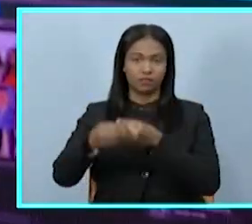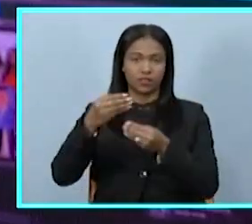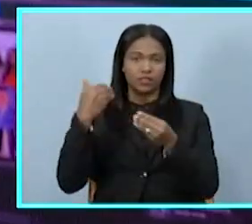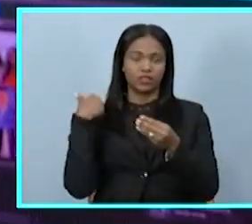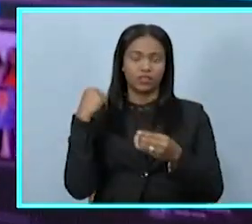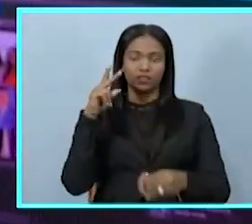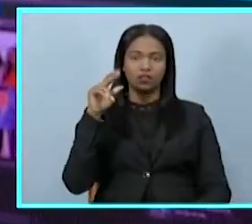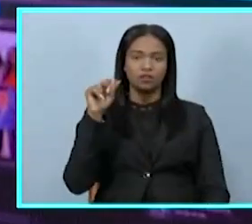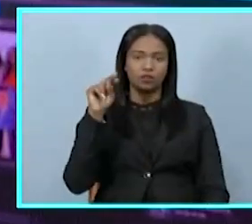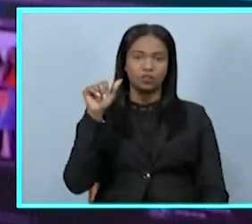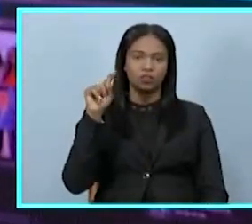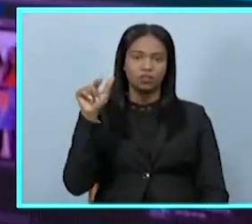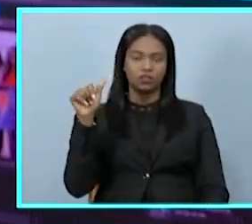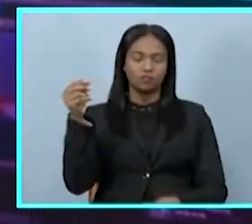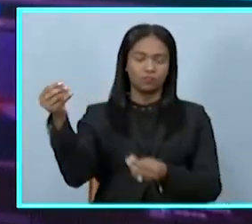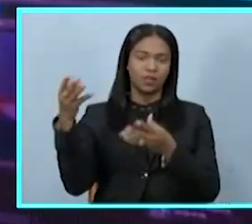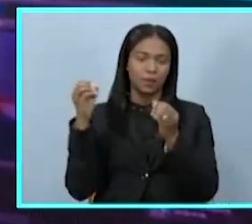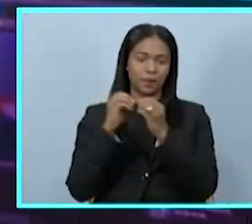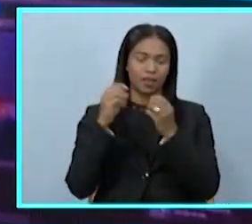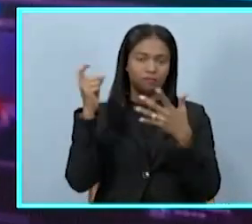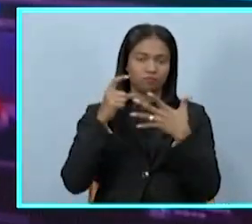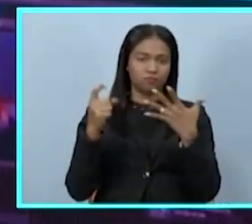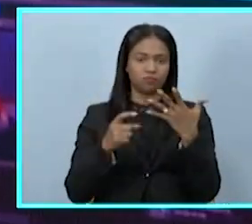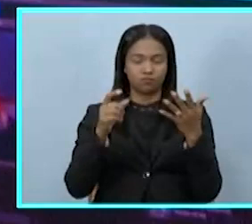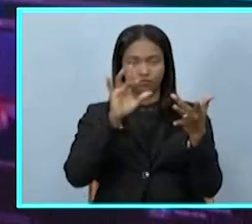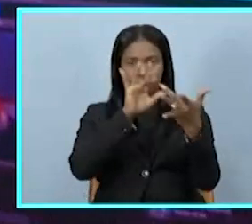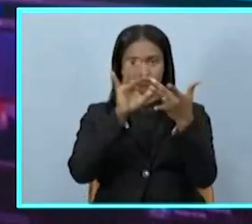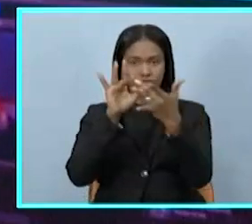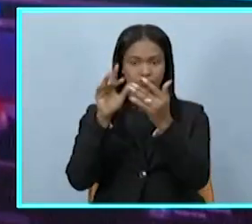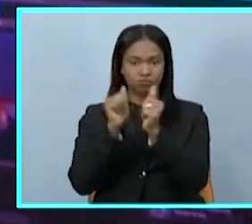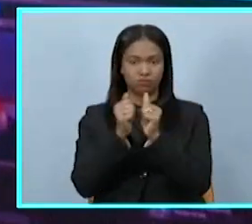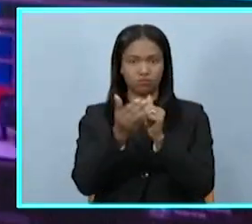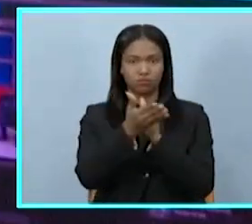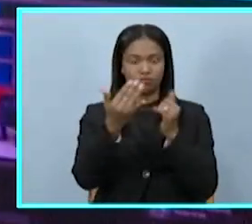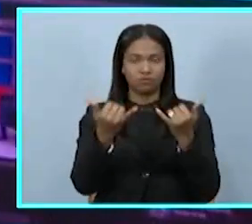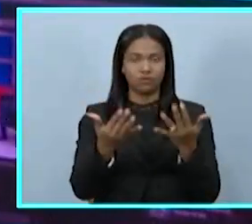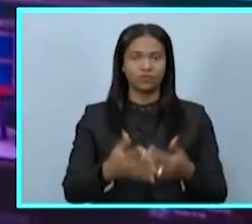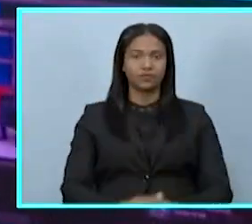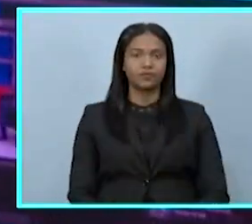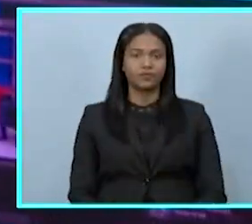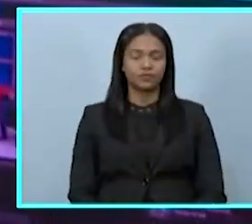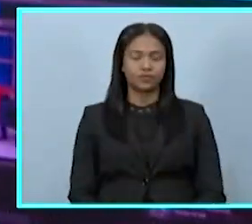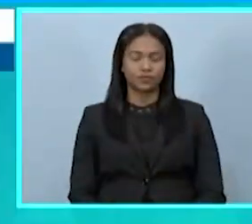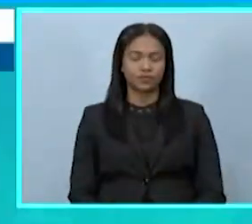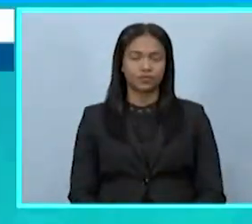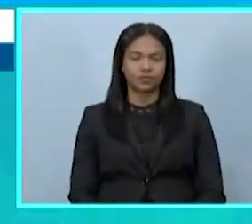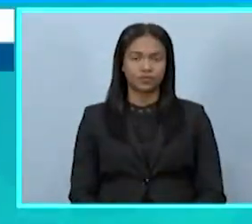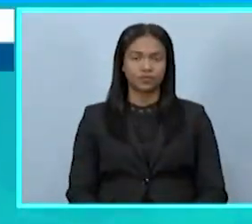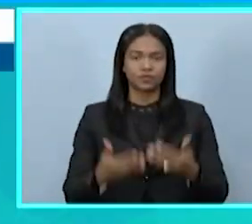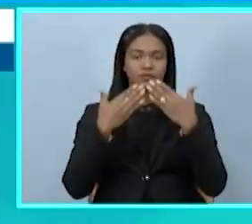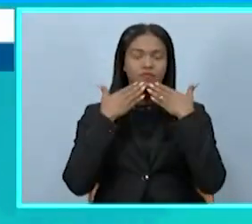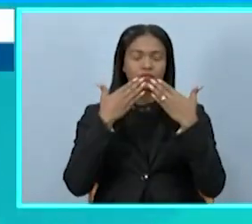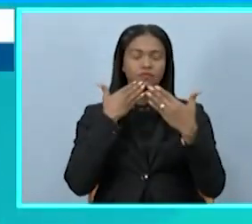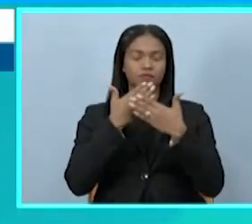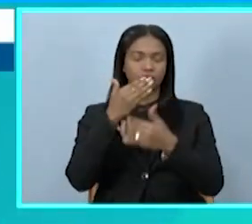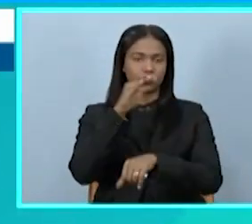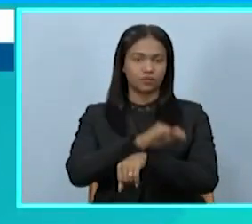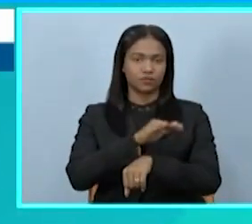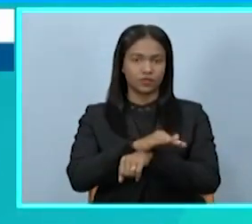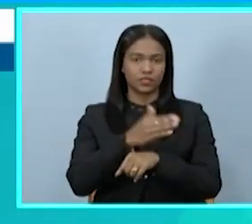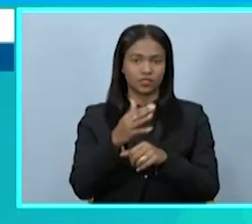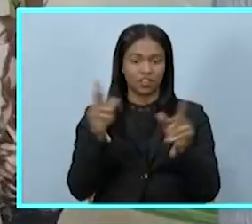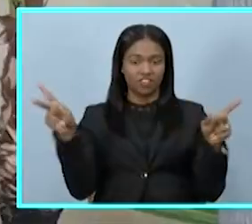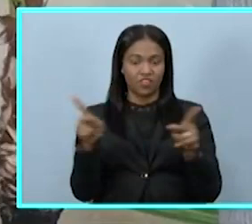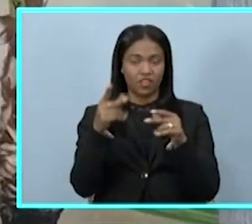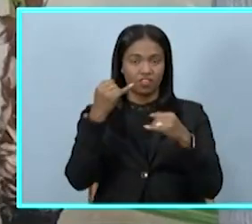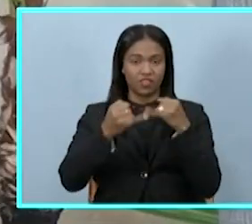tenemos a Ramón Santana Álvarez, con quien me permito saludar y hacer conexión. Ramón, buenas tardes. Adelante. Gracias, buenas tardes. Las fiestas de